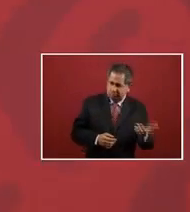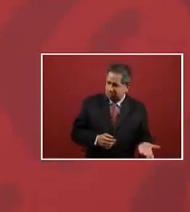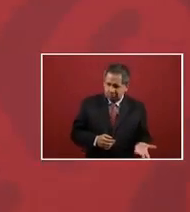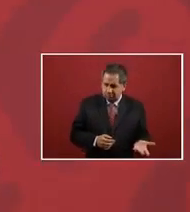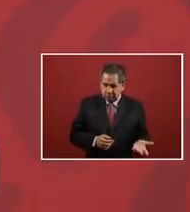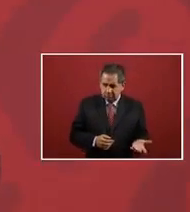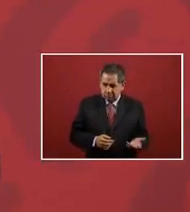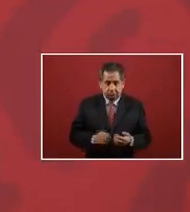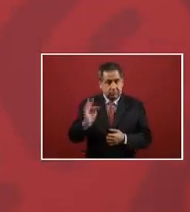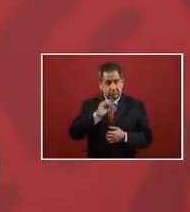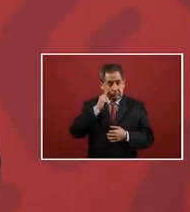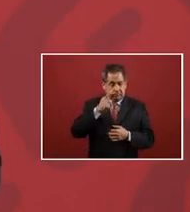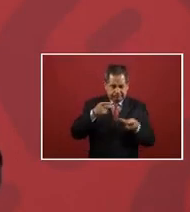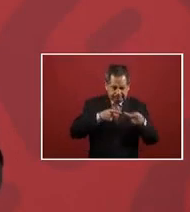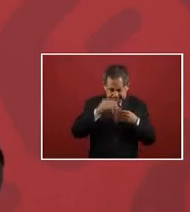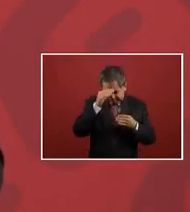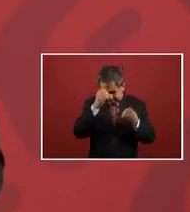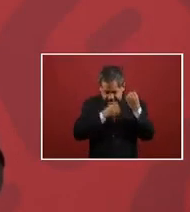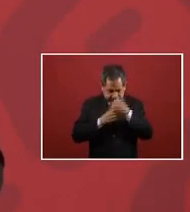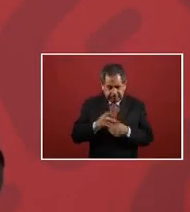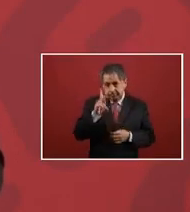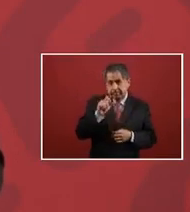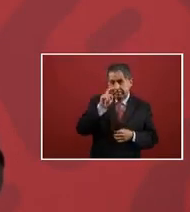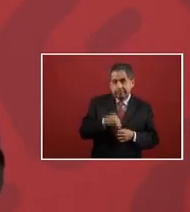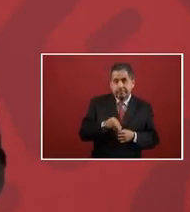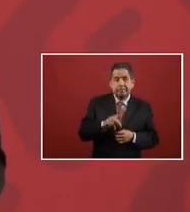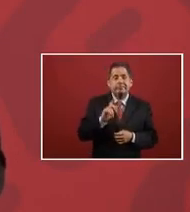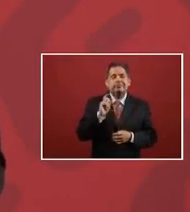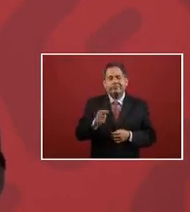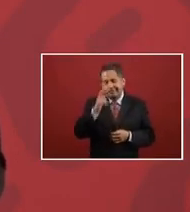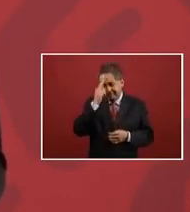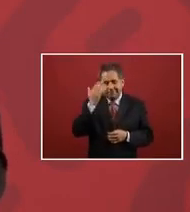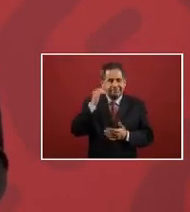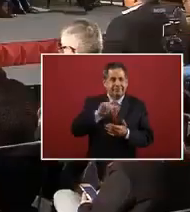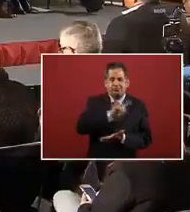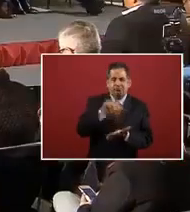planes a partir de la llamada reforma energética,